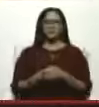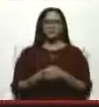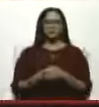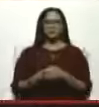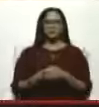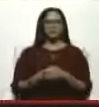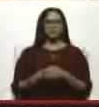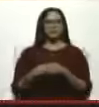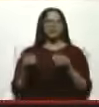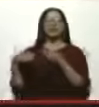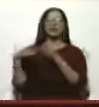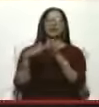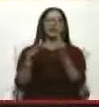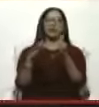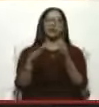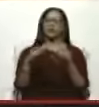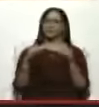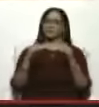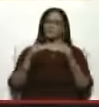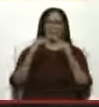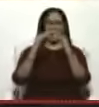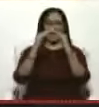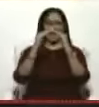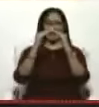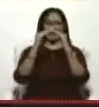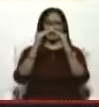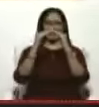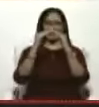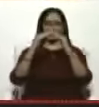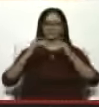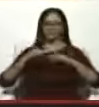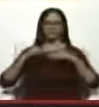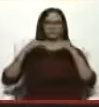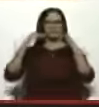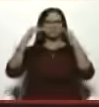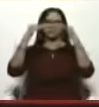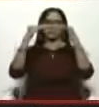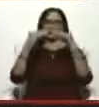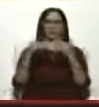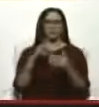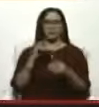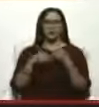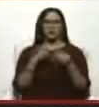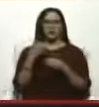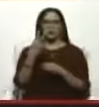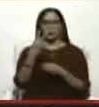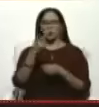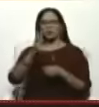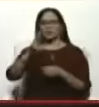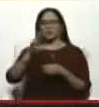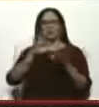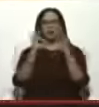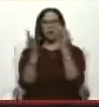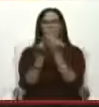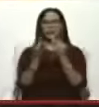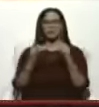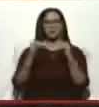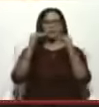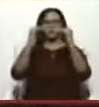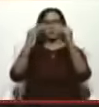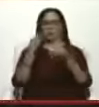El río está metido en la casa, no se pueden hacer nada, están dos, tres familias inundadas, como